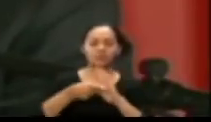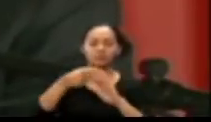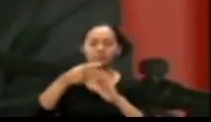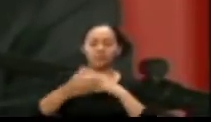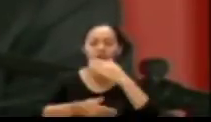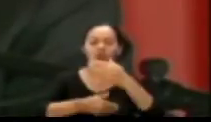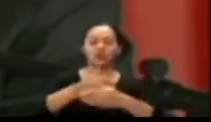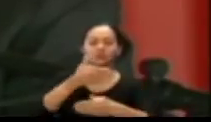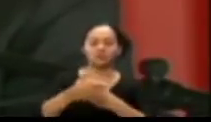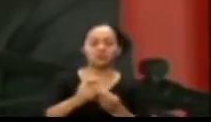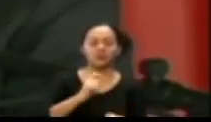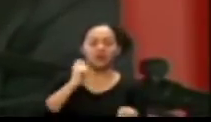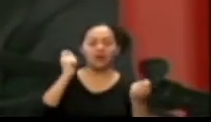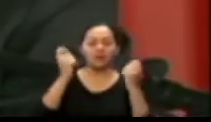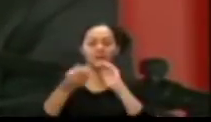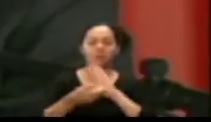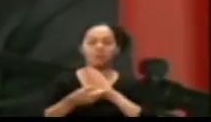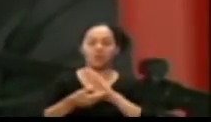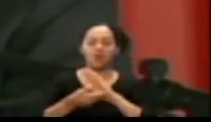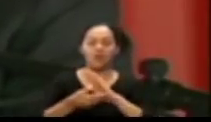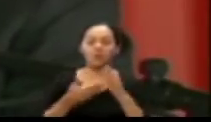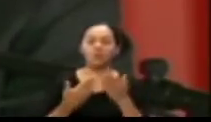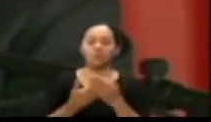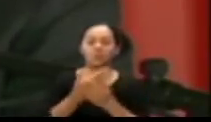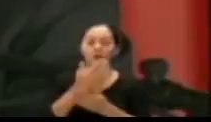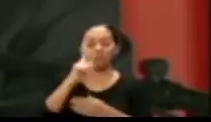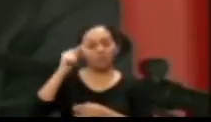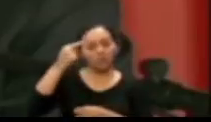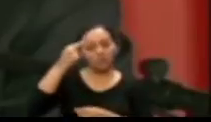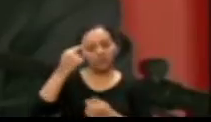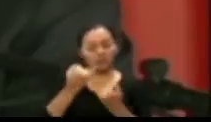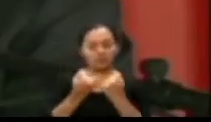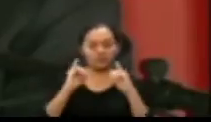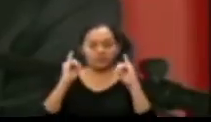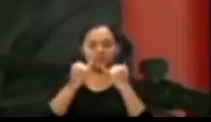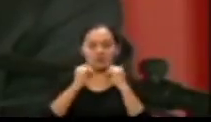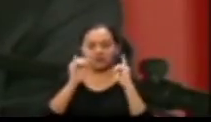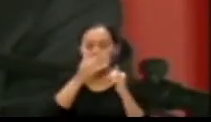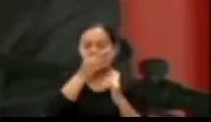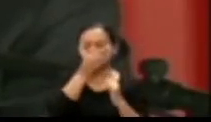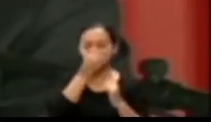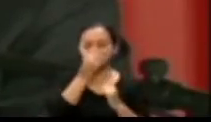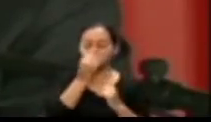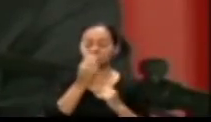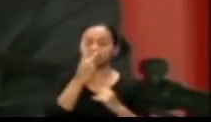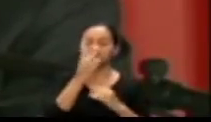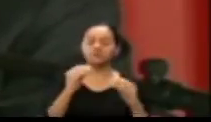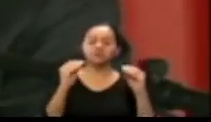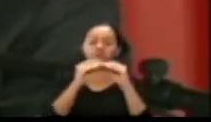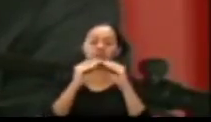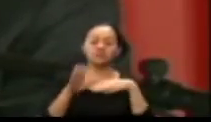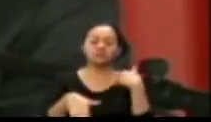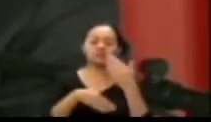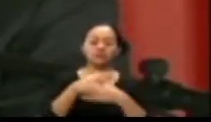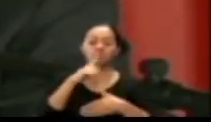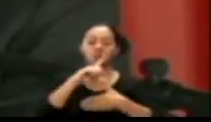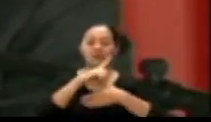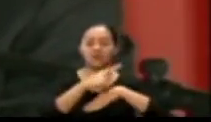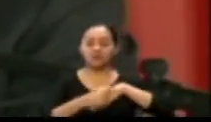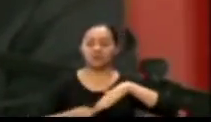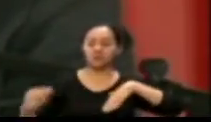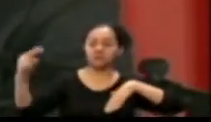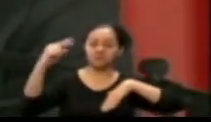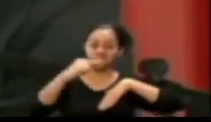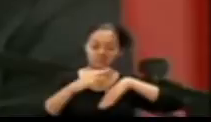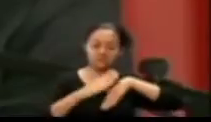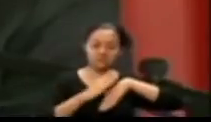cambiando los modelos de gobernabilidad de estados soberanos y a través de ellos también creando expectativa no solamente en América Latina,